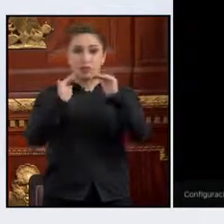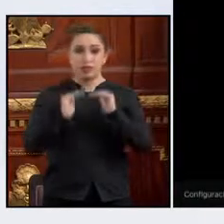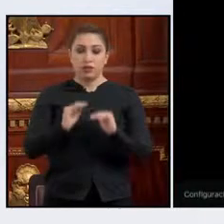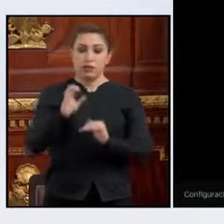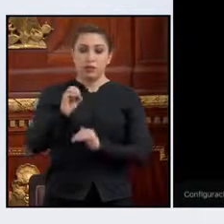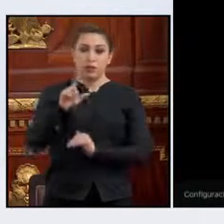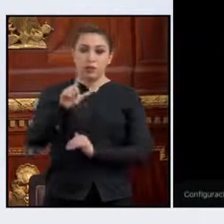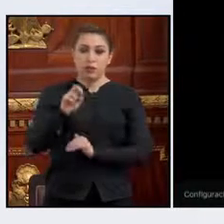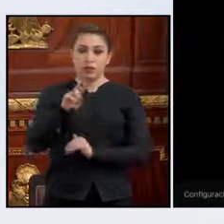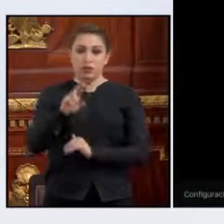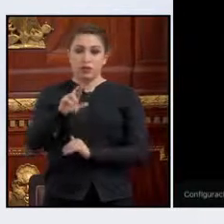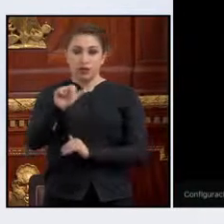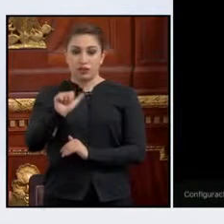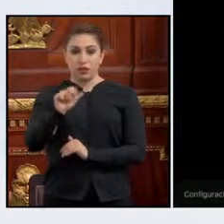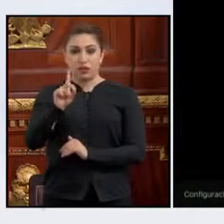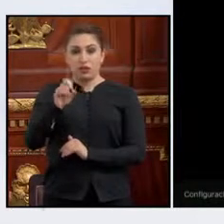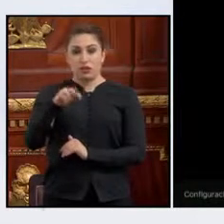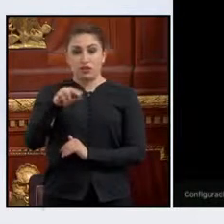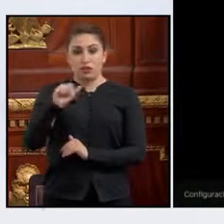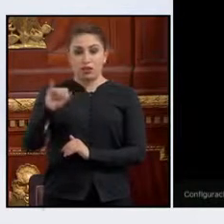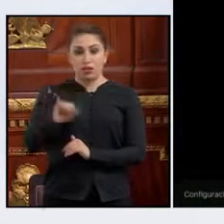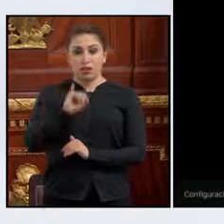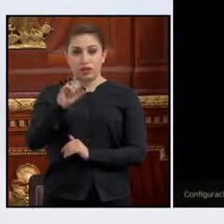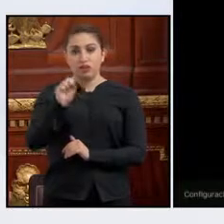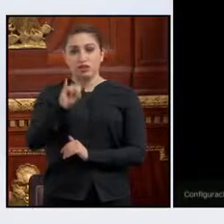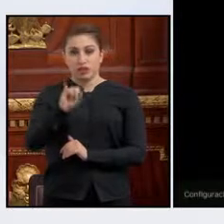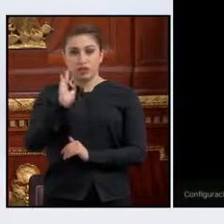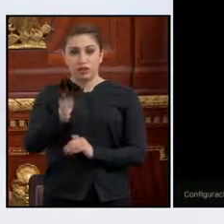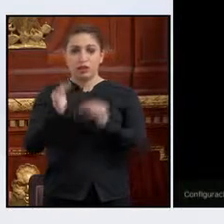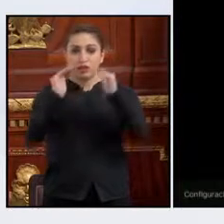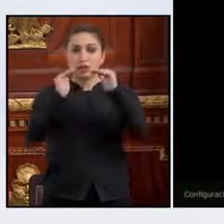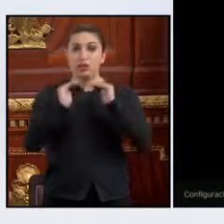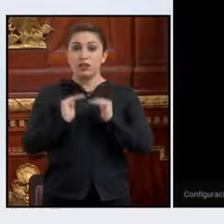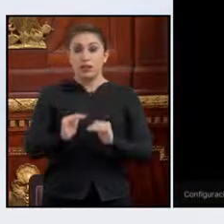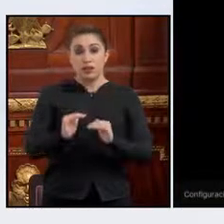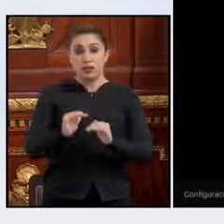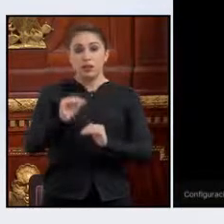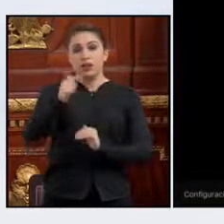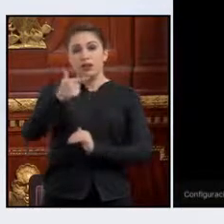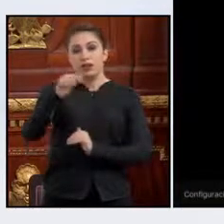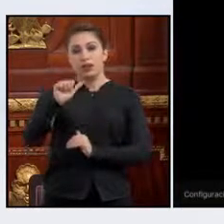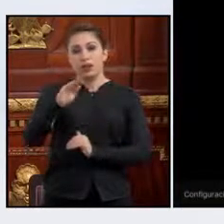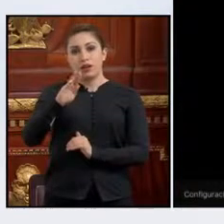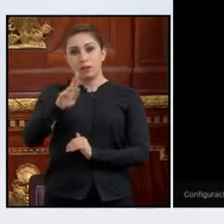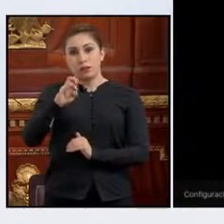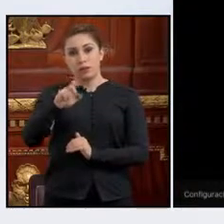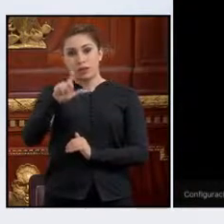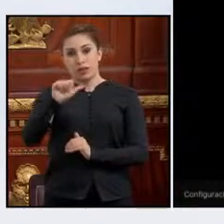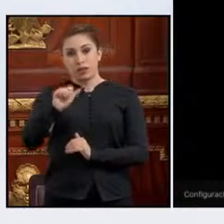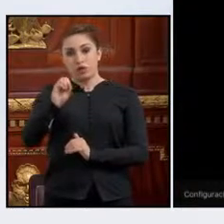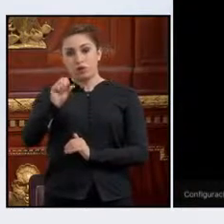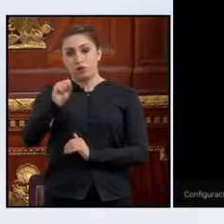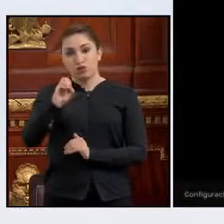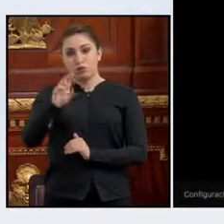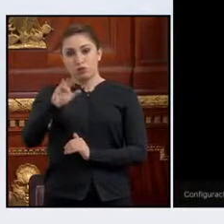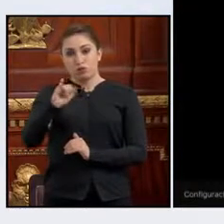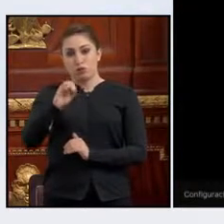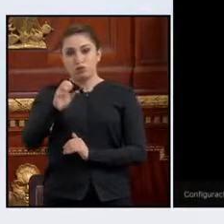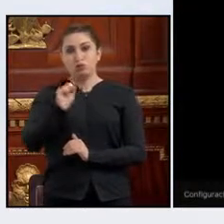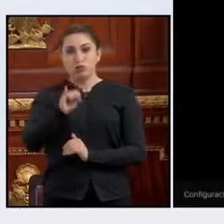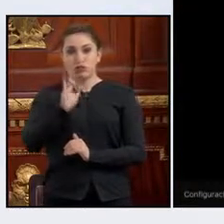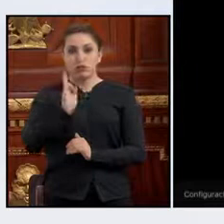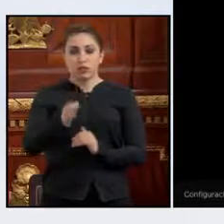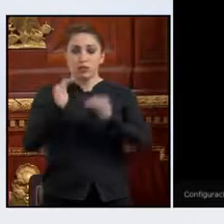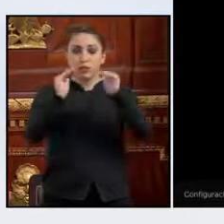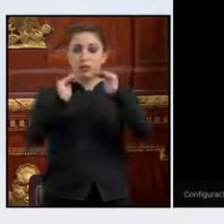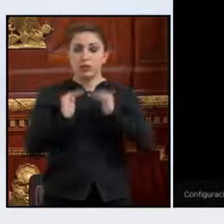Reyes Donajio Ofelia, a favor. Osorio Hernández Gabriela. Gabriela Osorio, en pro del dictamen. Padilla Sánchez